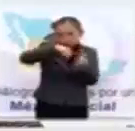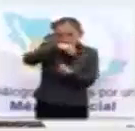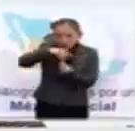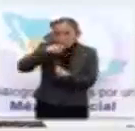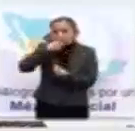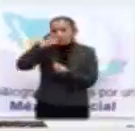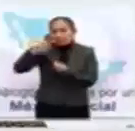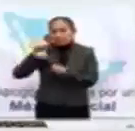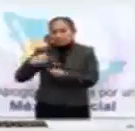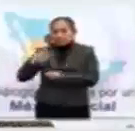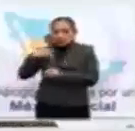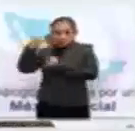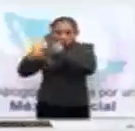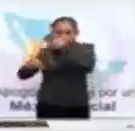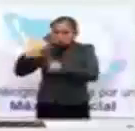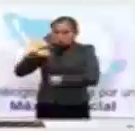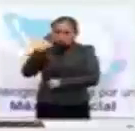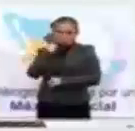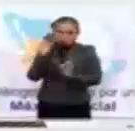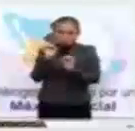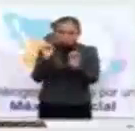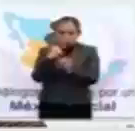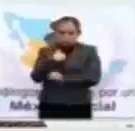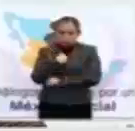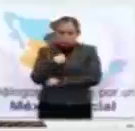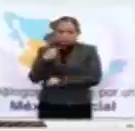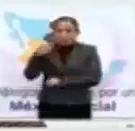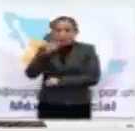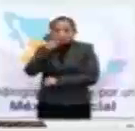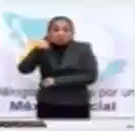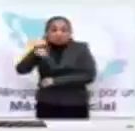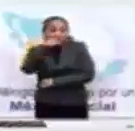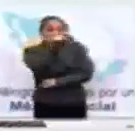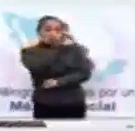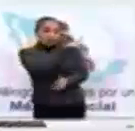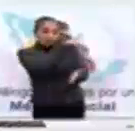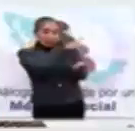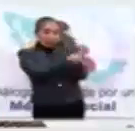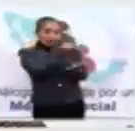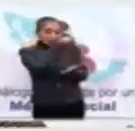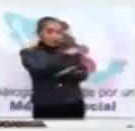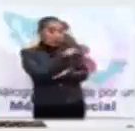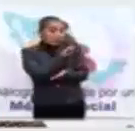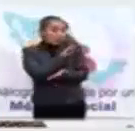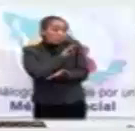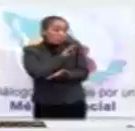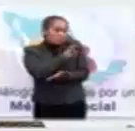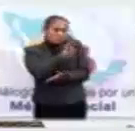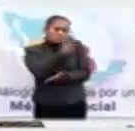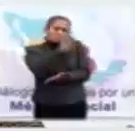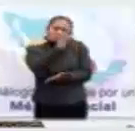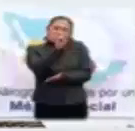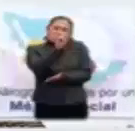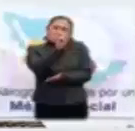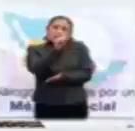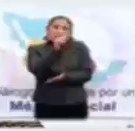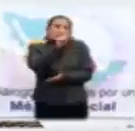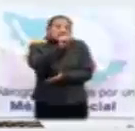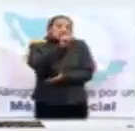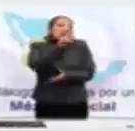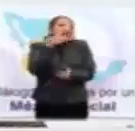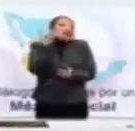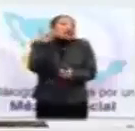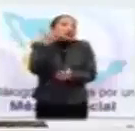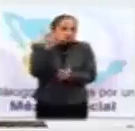lo dicen los juristas, yo no soy abogado, ¿no? Pero dicen que una ley que dice podrá, ¿no? Será,